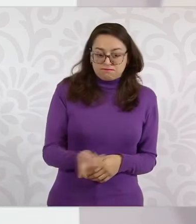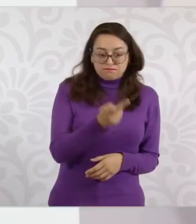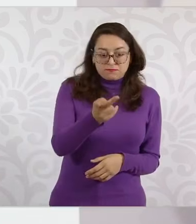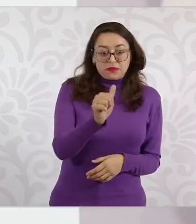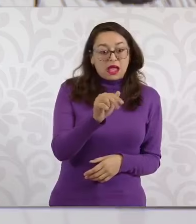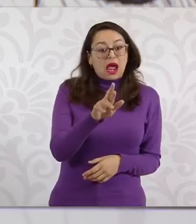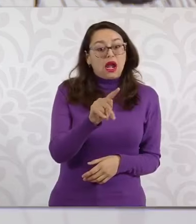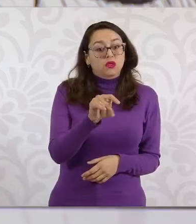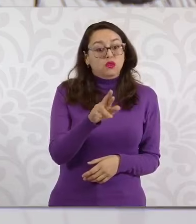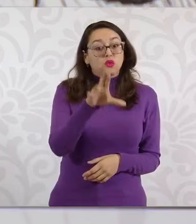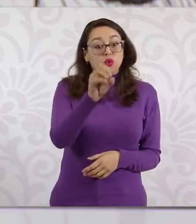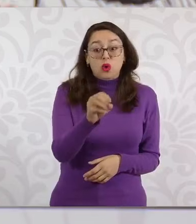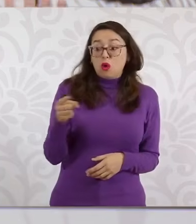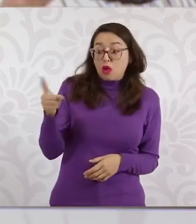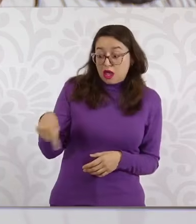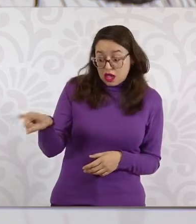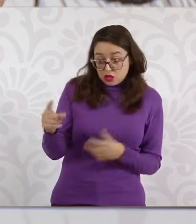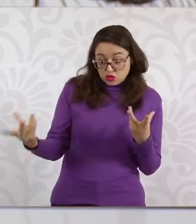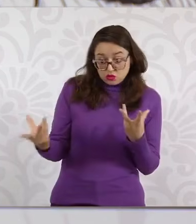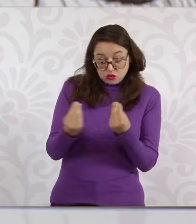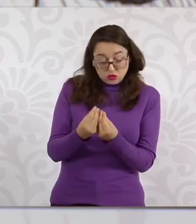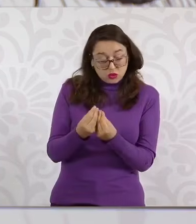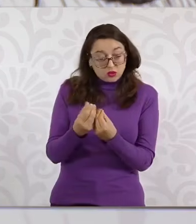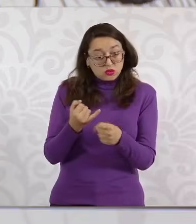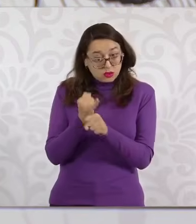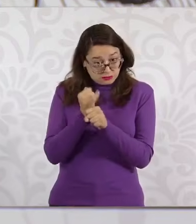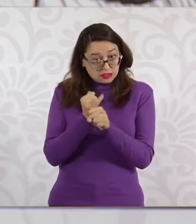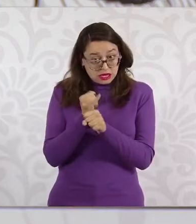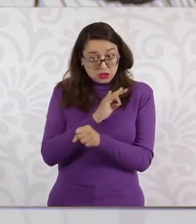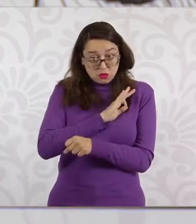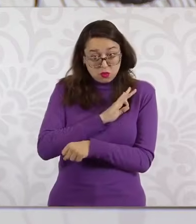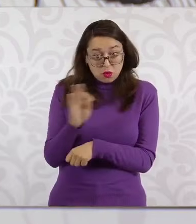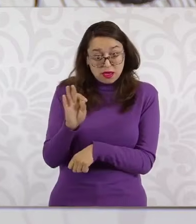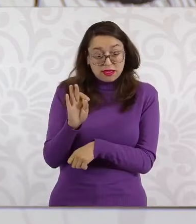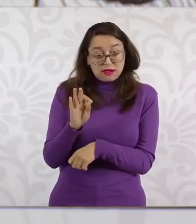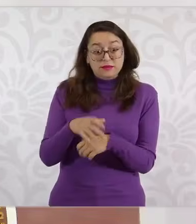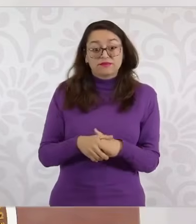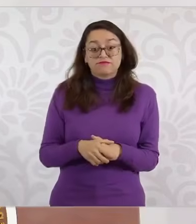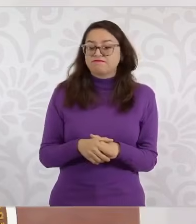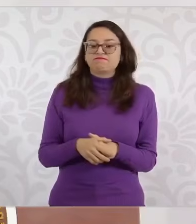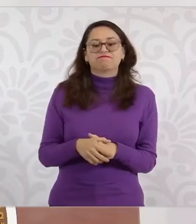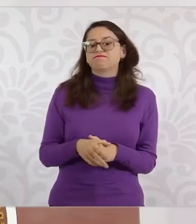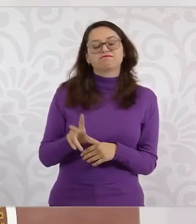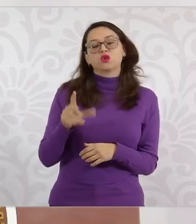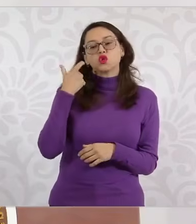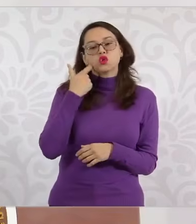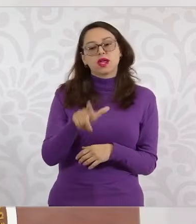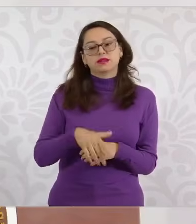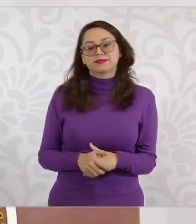estarán dispuestos a abrir este nuevo esquema de investigación que se está haciendo. Y no están muy abiertos a